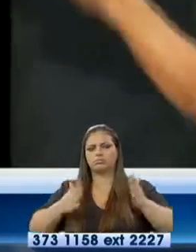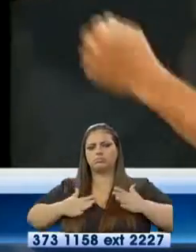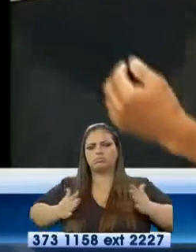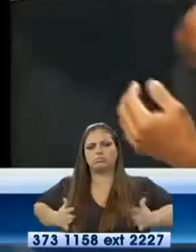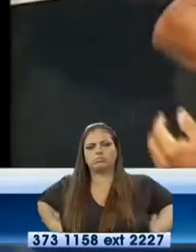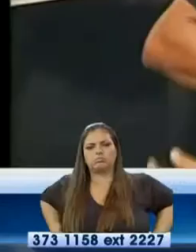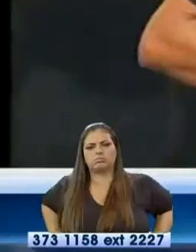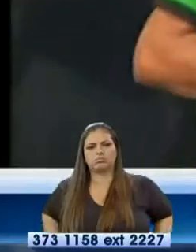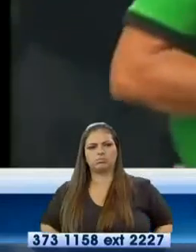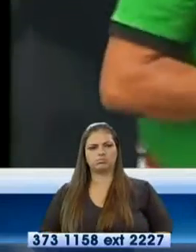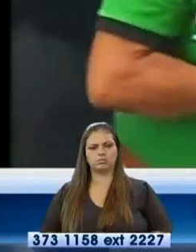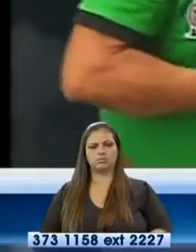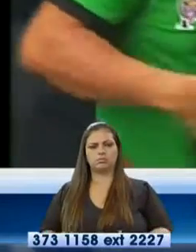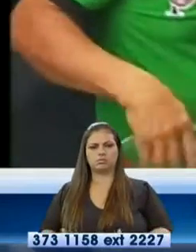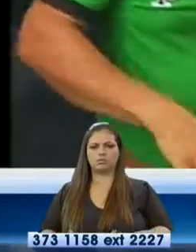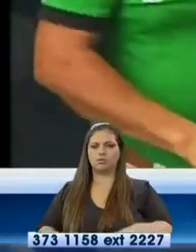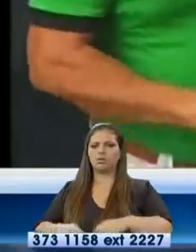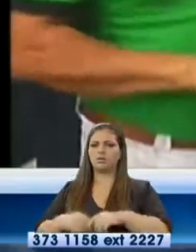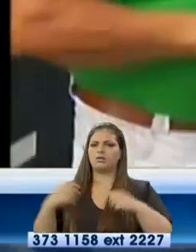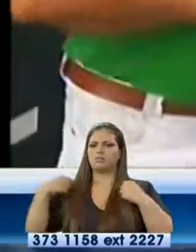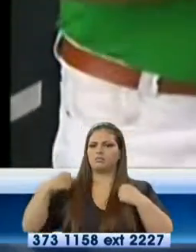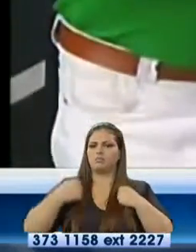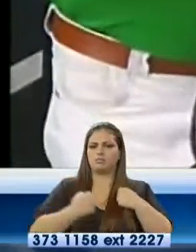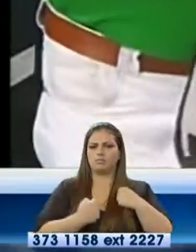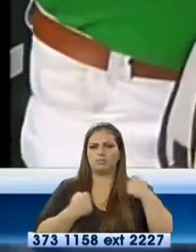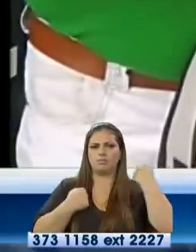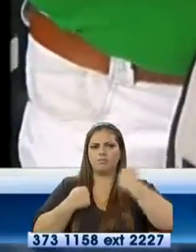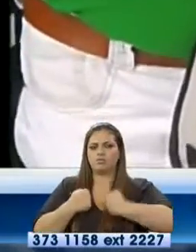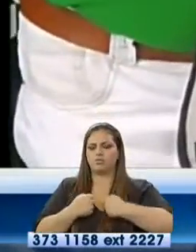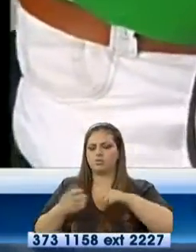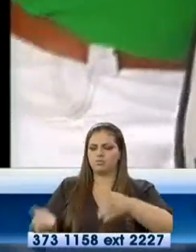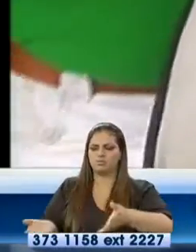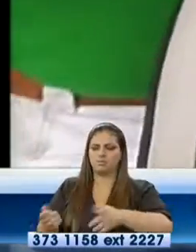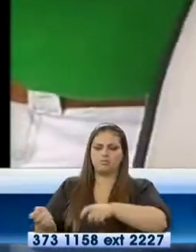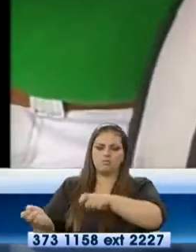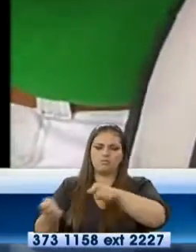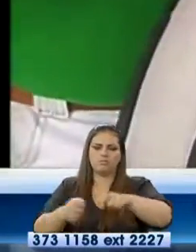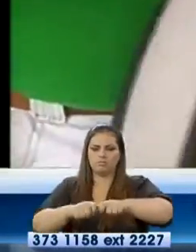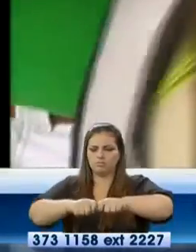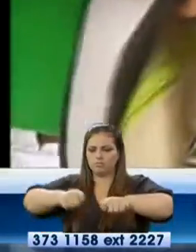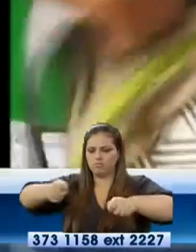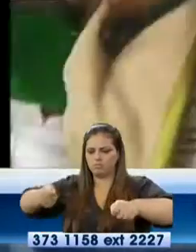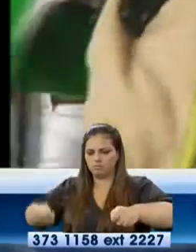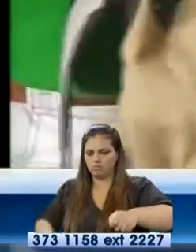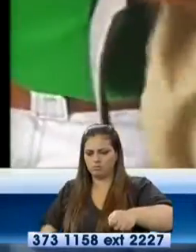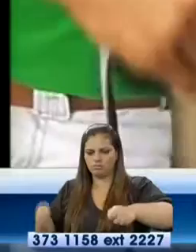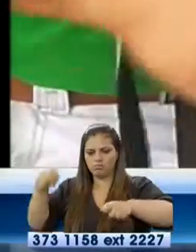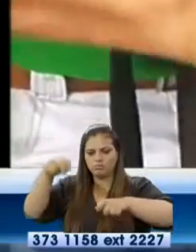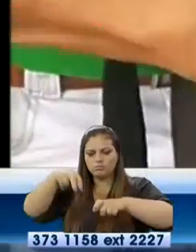Le piden también que abra la mochila, claro, como es necesario, por si acaso, ¿no?